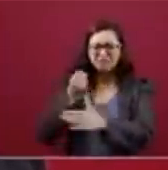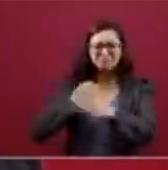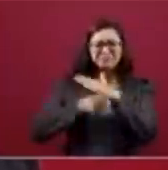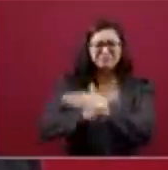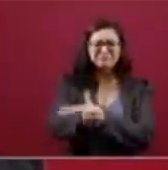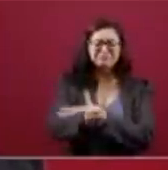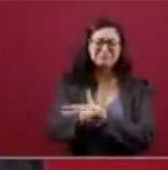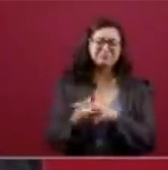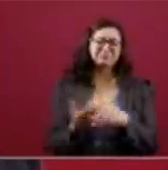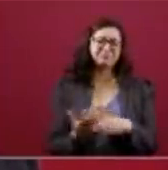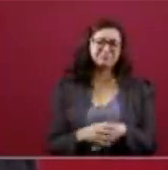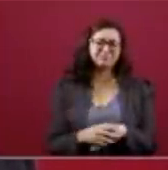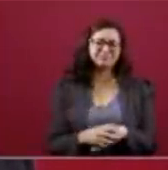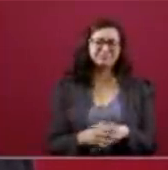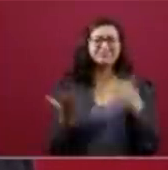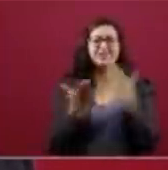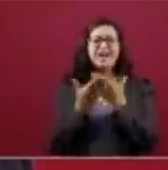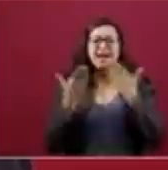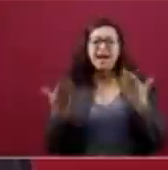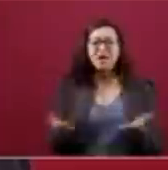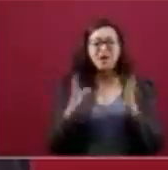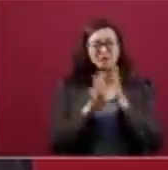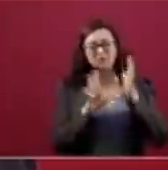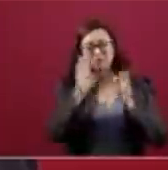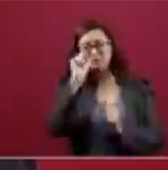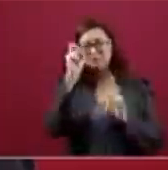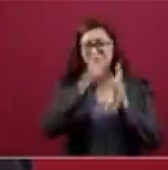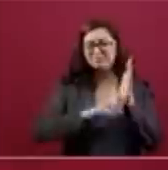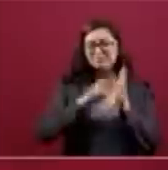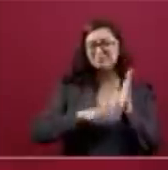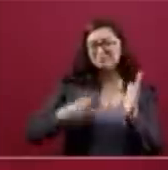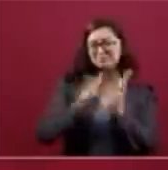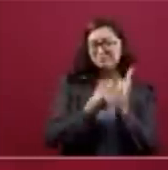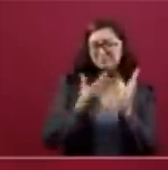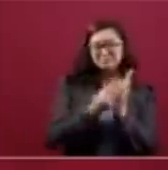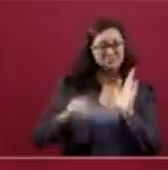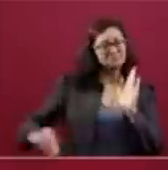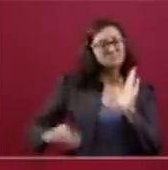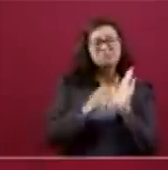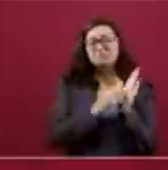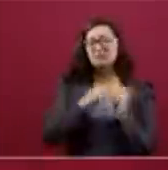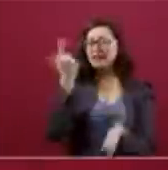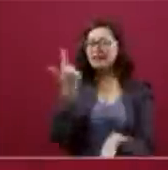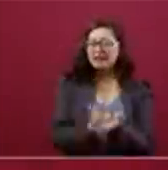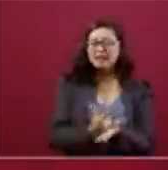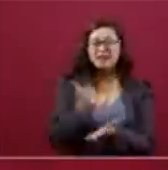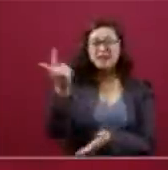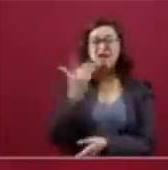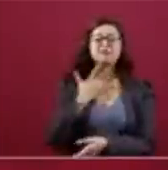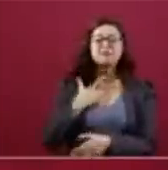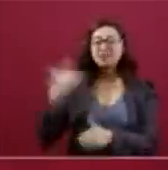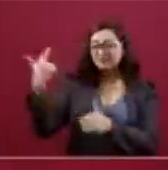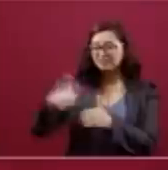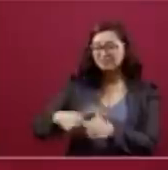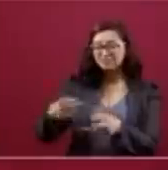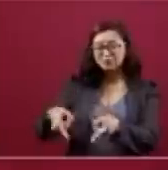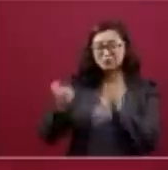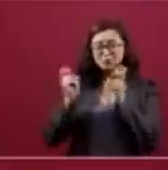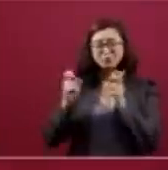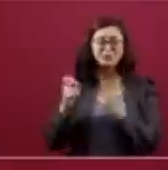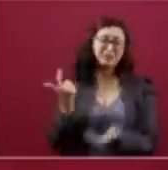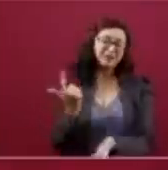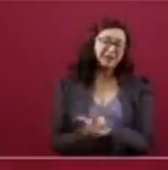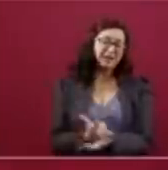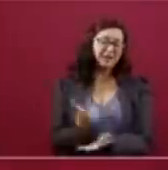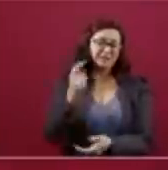se está reformando la Constitución, van a ser delitos graves, el robo de combustible, lo comentaba yo